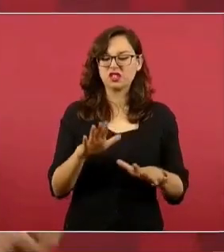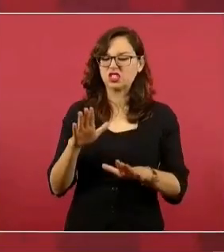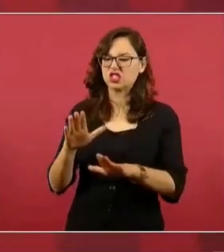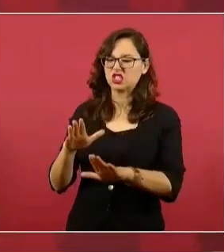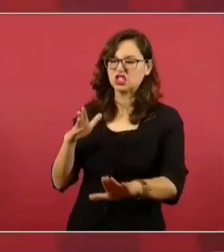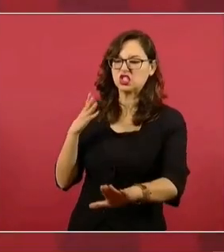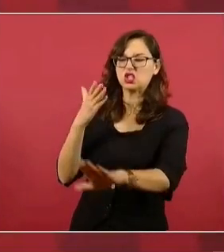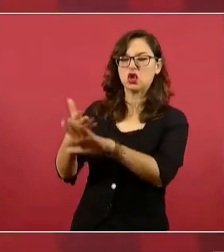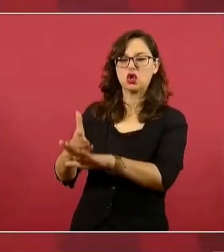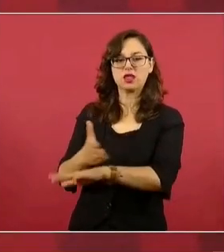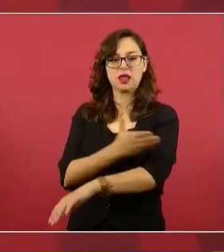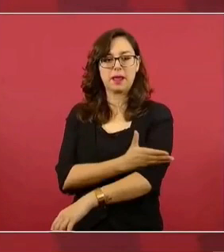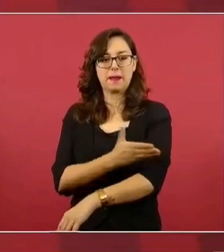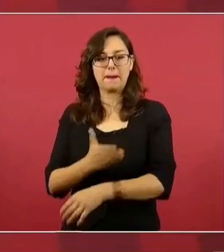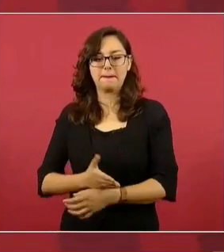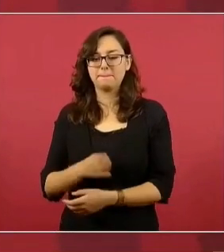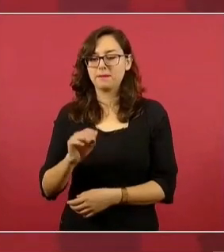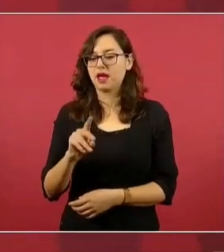solo,